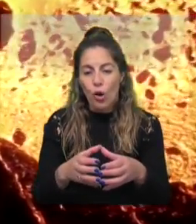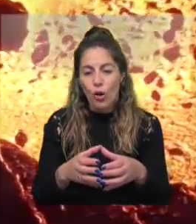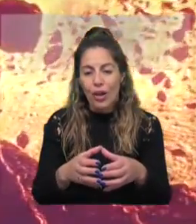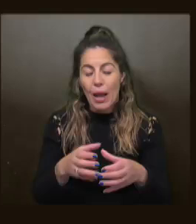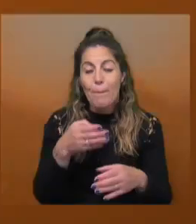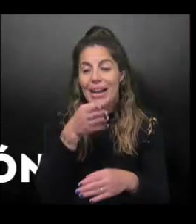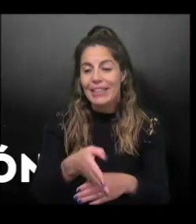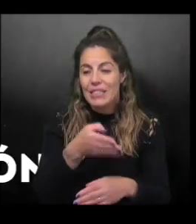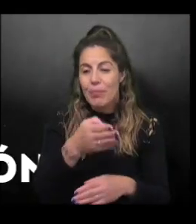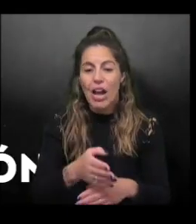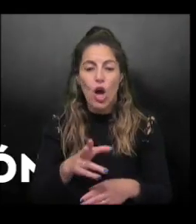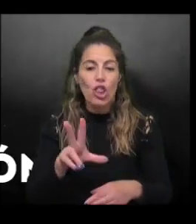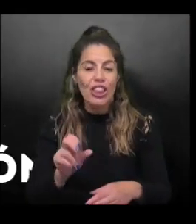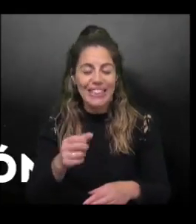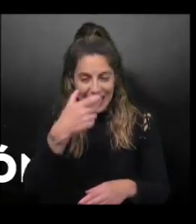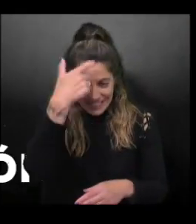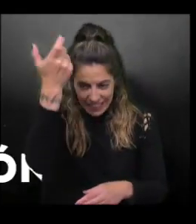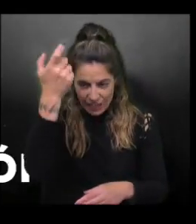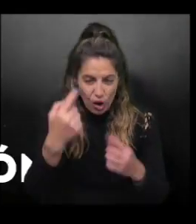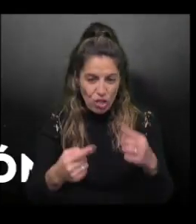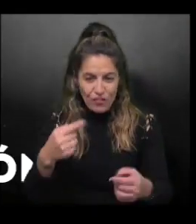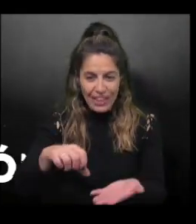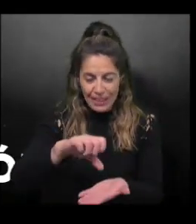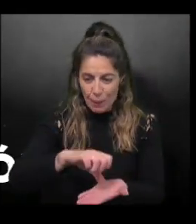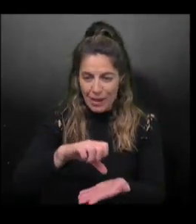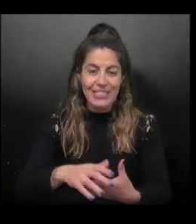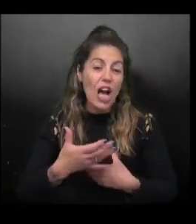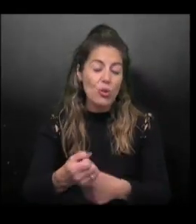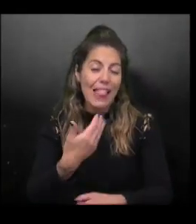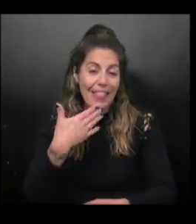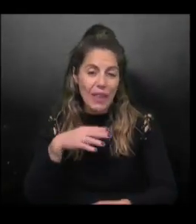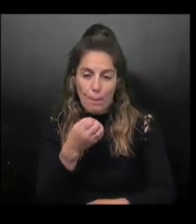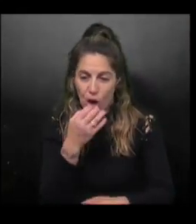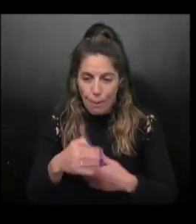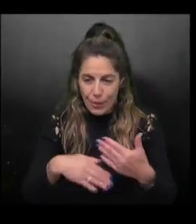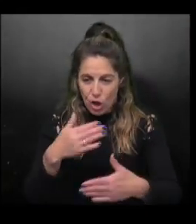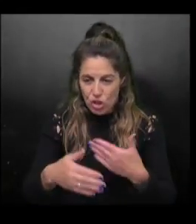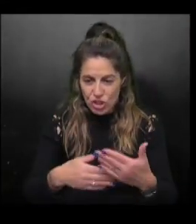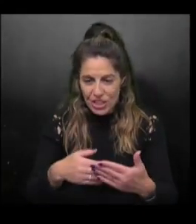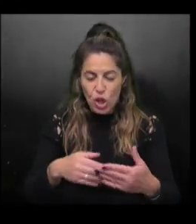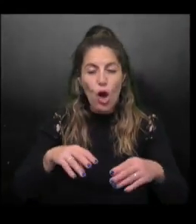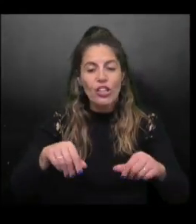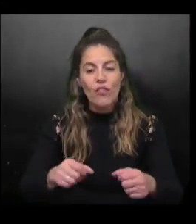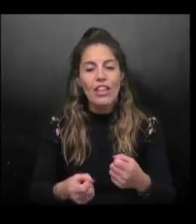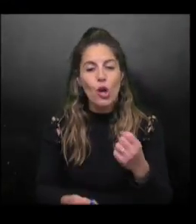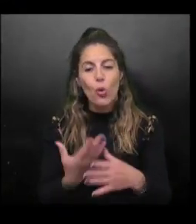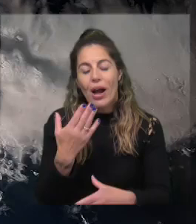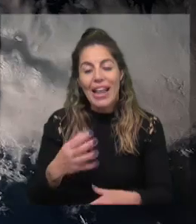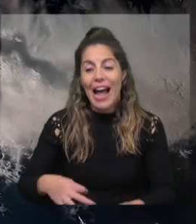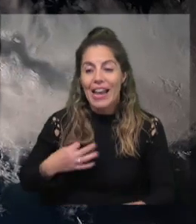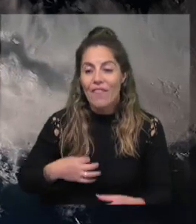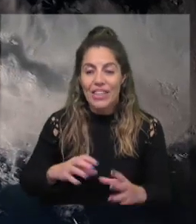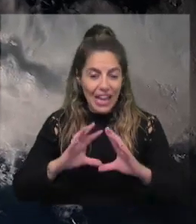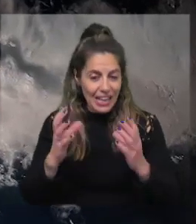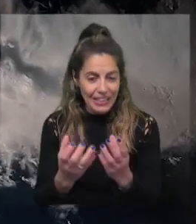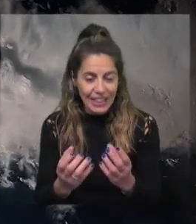que participaron 30 científicos de varios países, ayudará a comprender mejor los procesos geológicos que dieron lugar al origen de la vida en la Tierra.